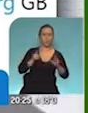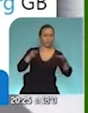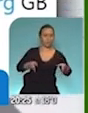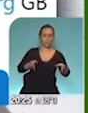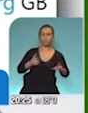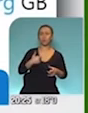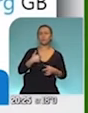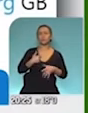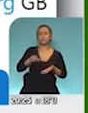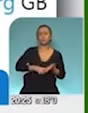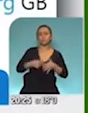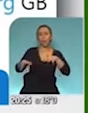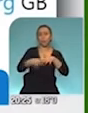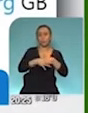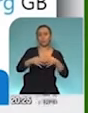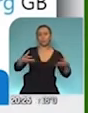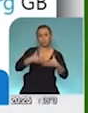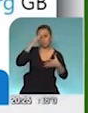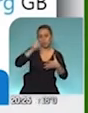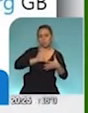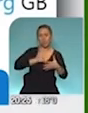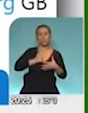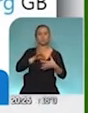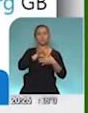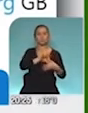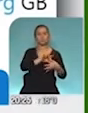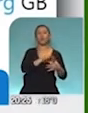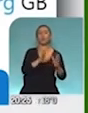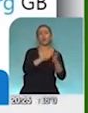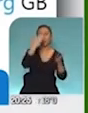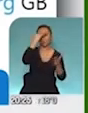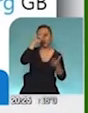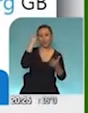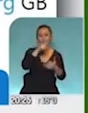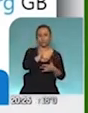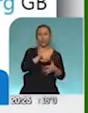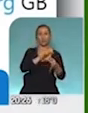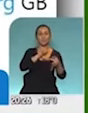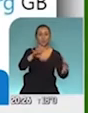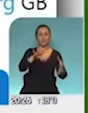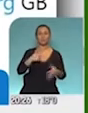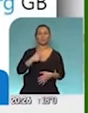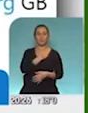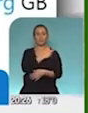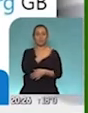volver a presentarse como candidato ningún otro proceso electoral, que haya sido